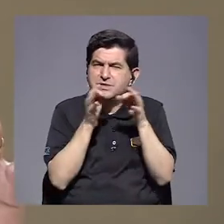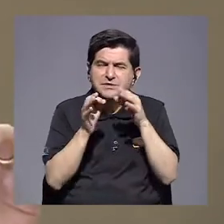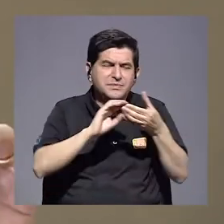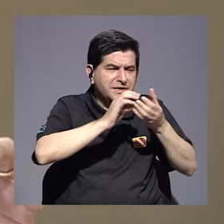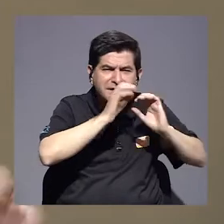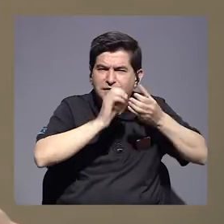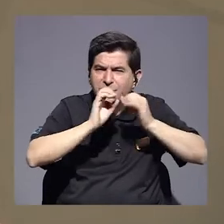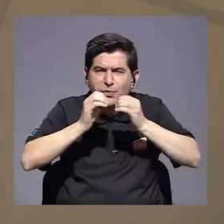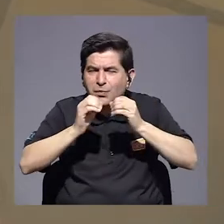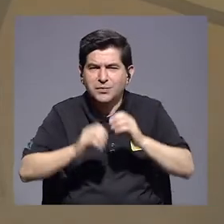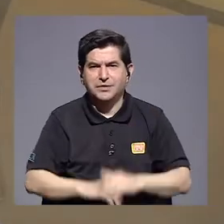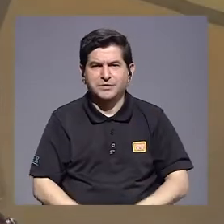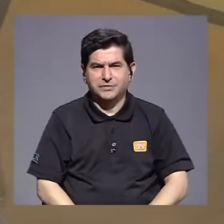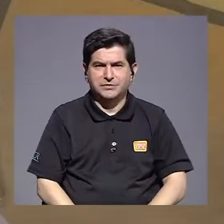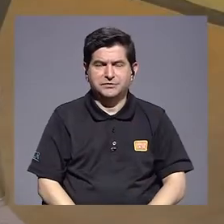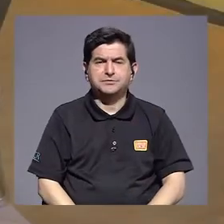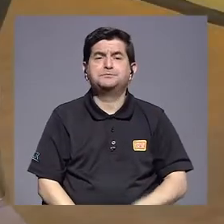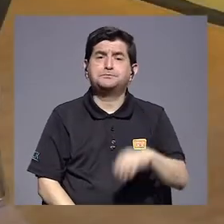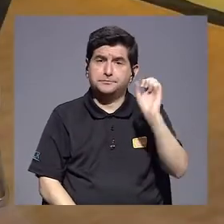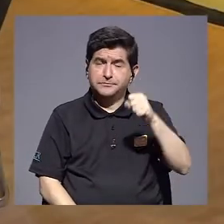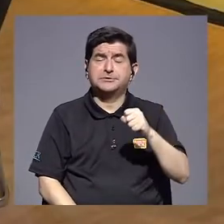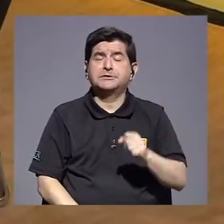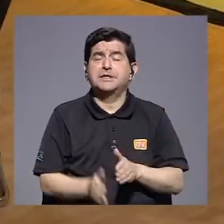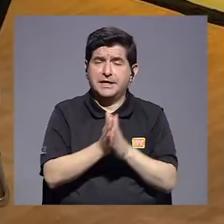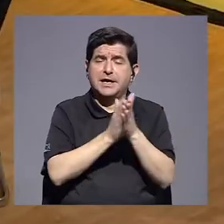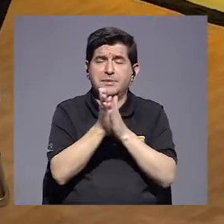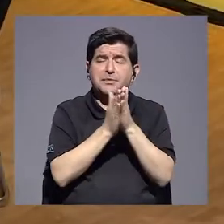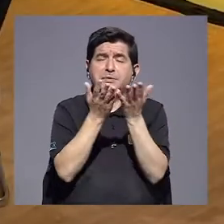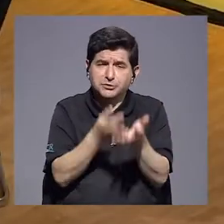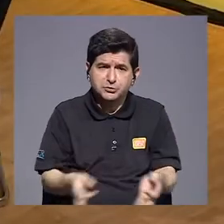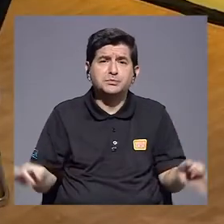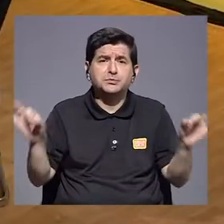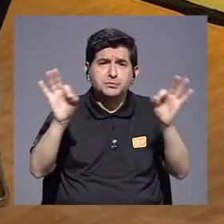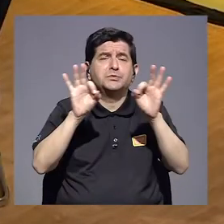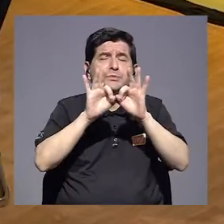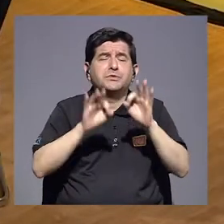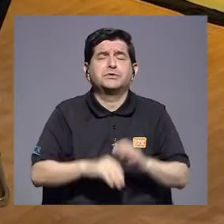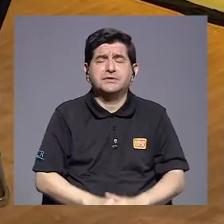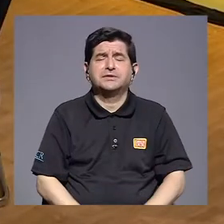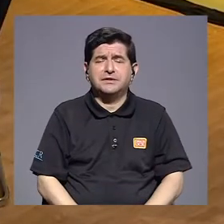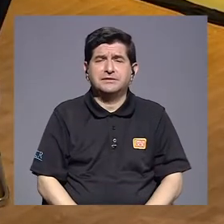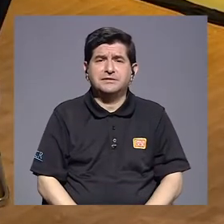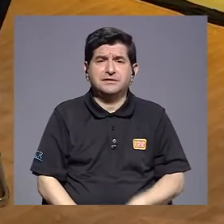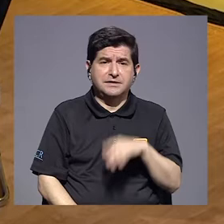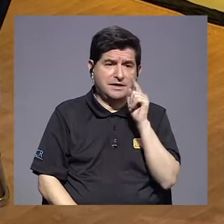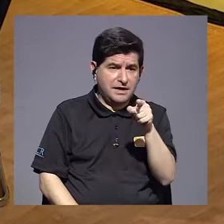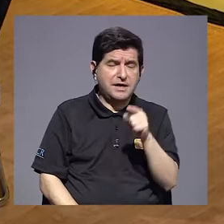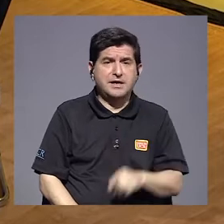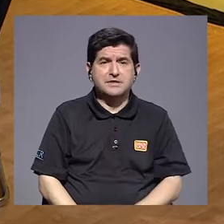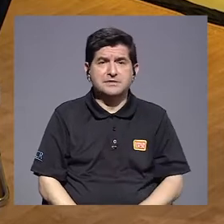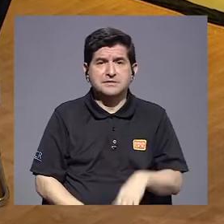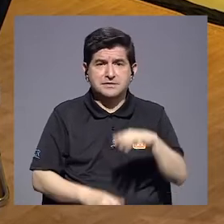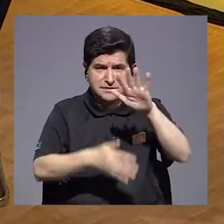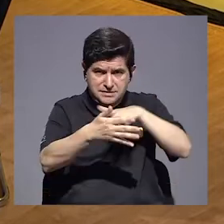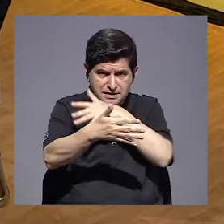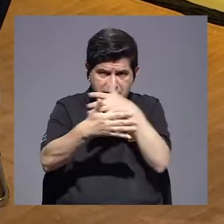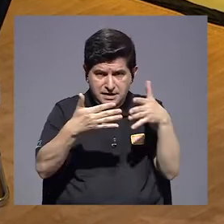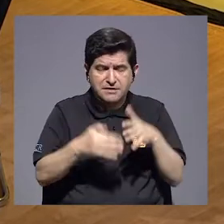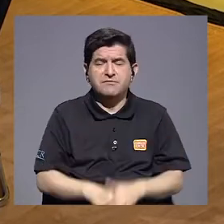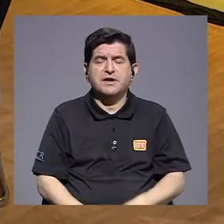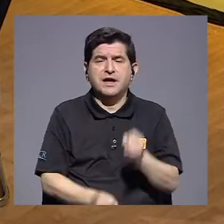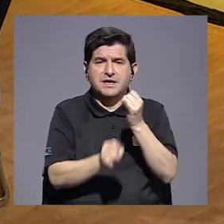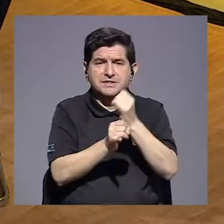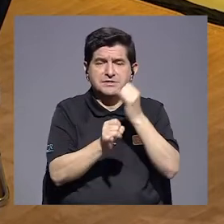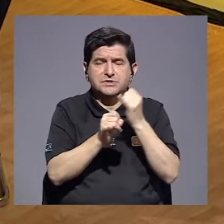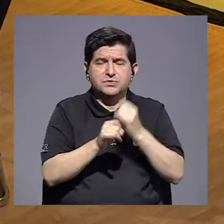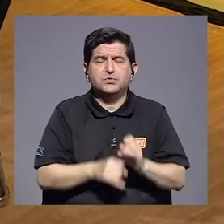con números, doña Yamilet, para poderle comentar? Porque me parece importantísimo mostrar, esto es una gráfica del Instituto